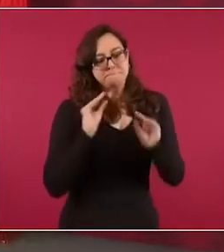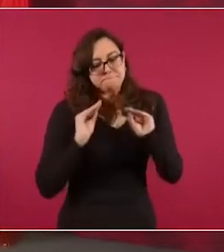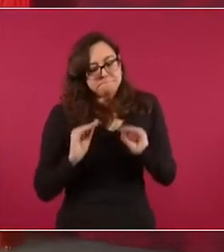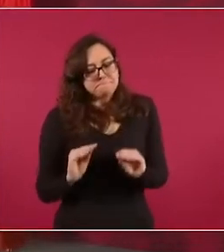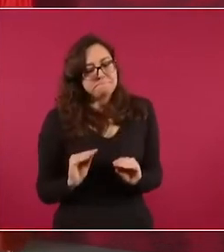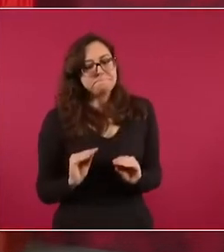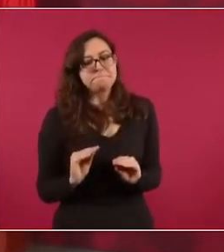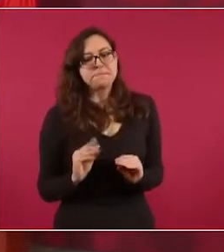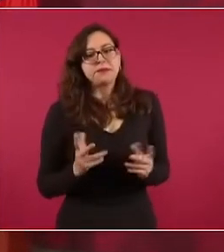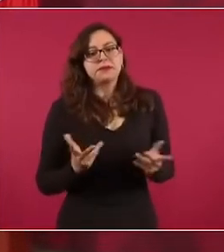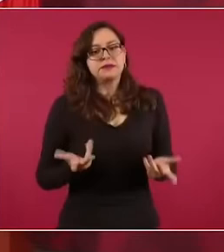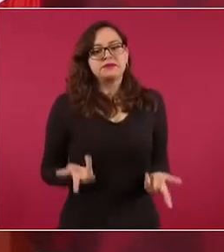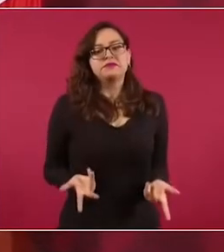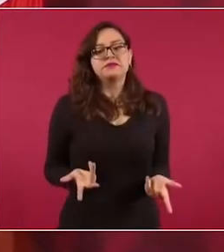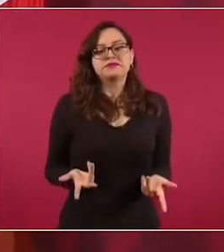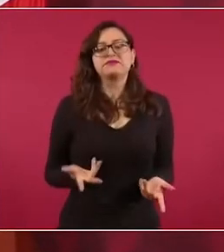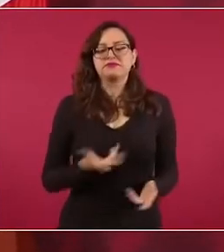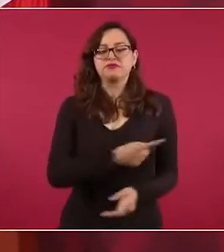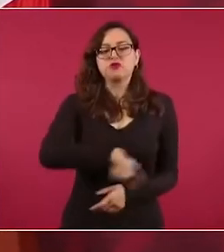Ya